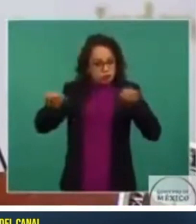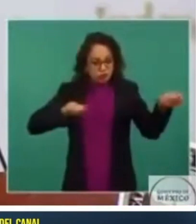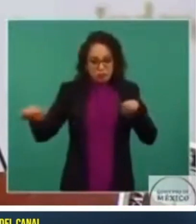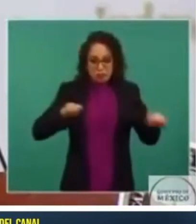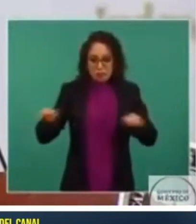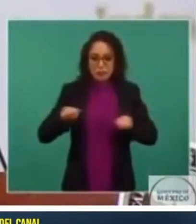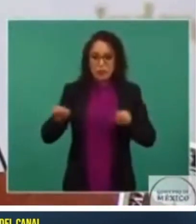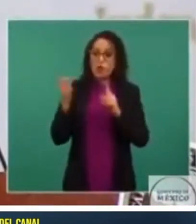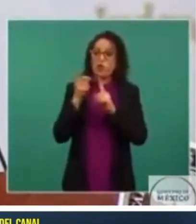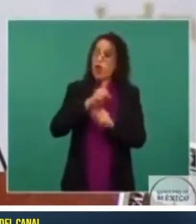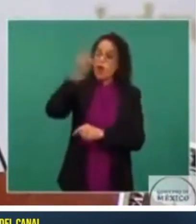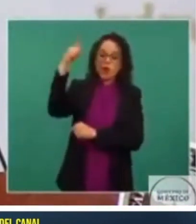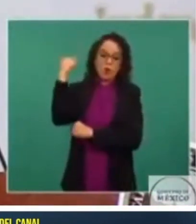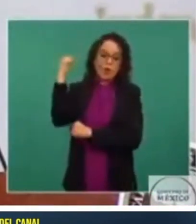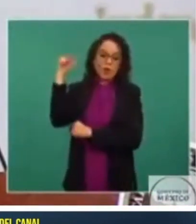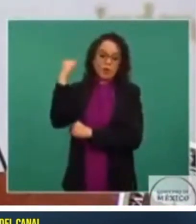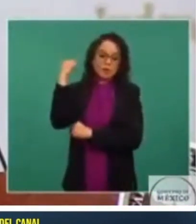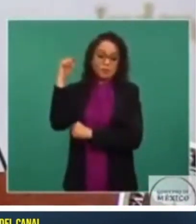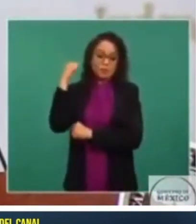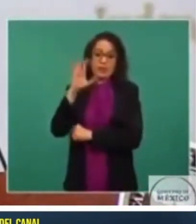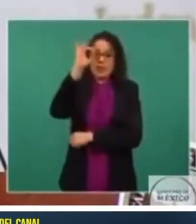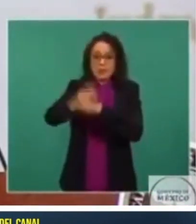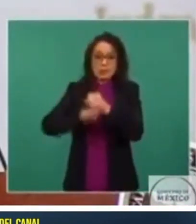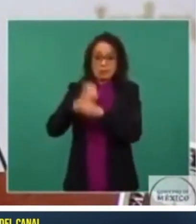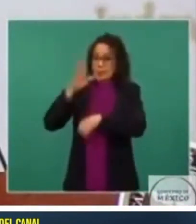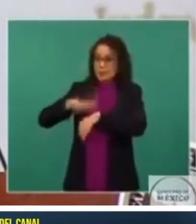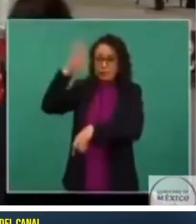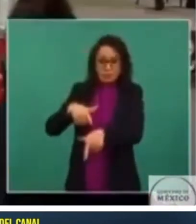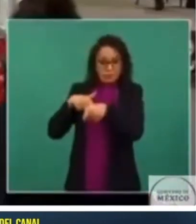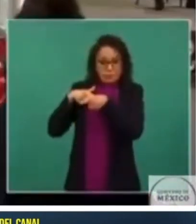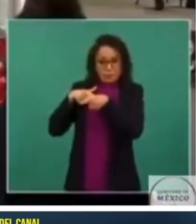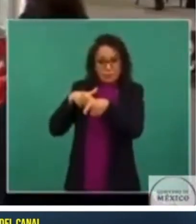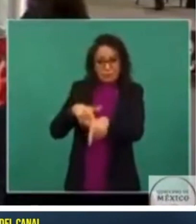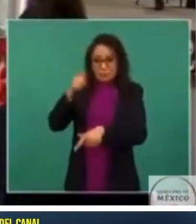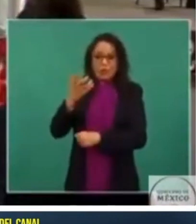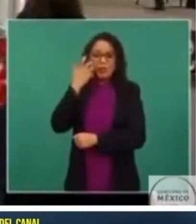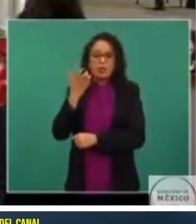en Guadalajara, Padilla, más de 30 años poniendo, quitando